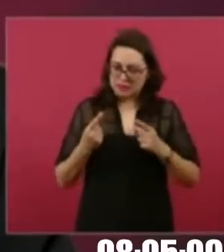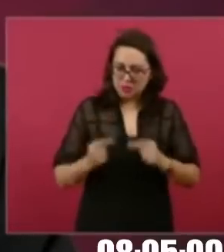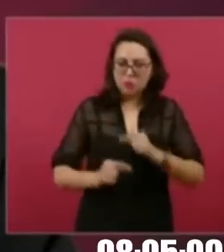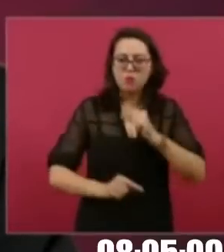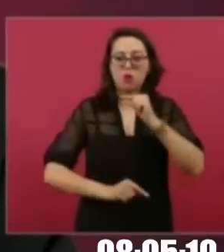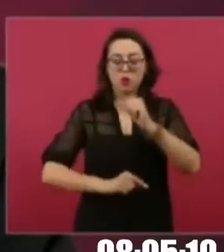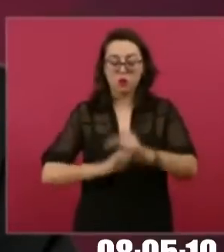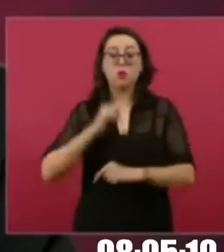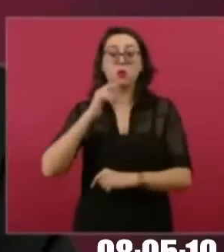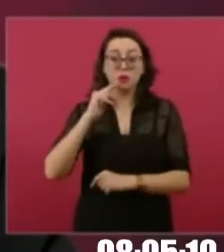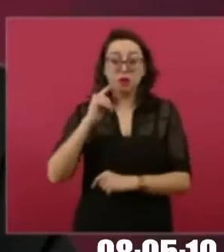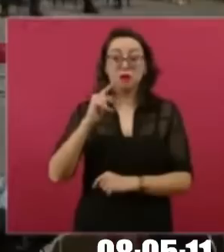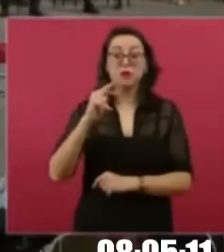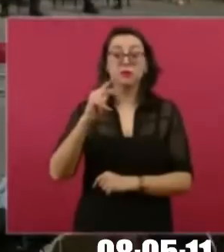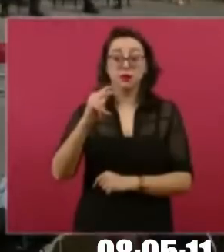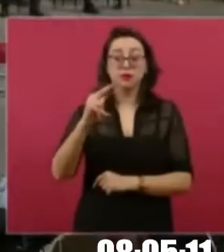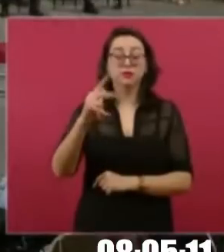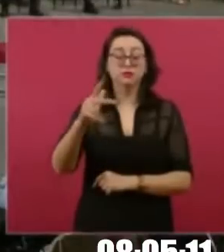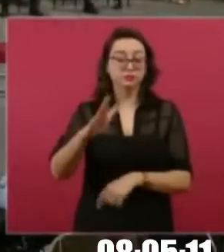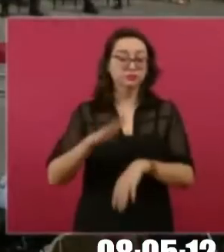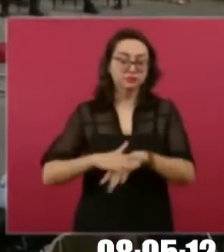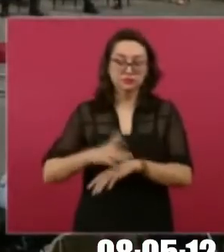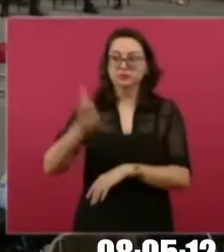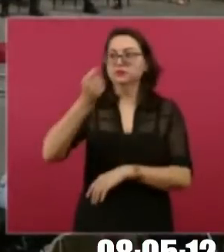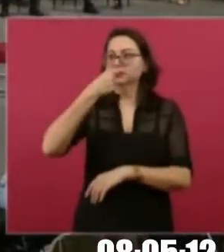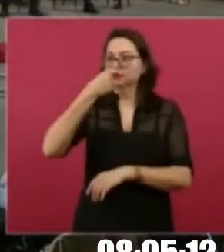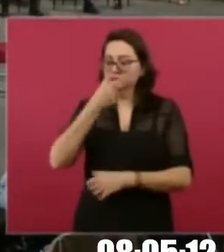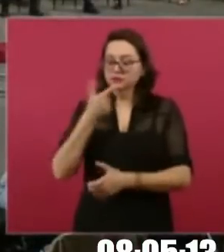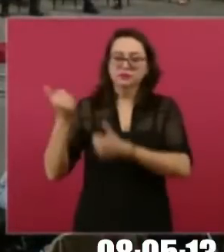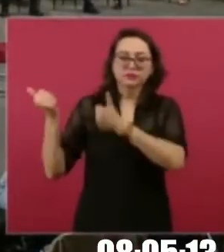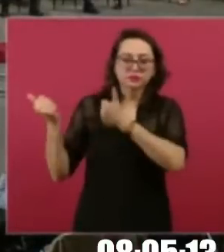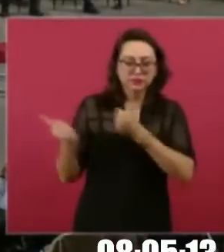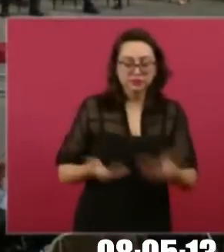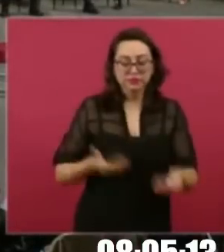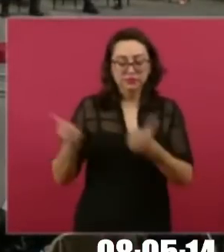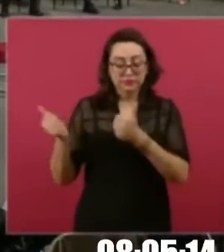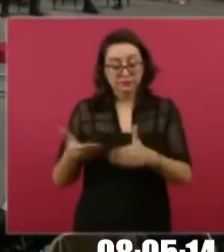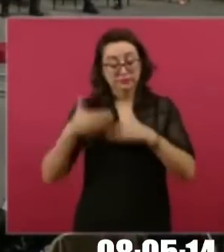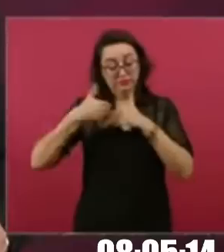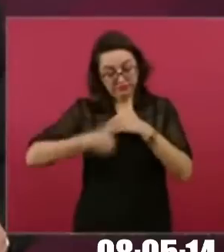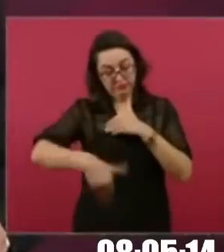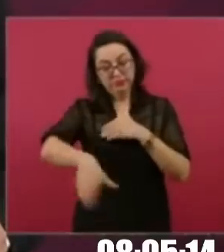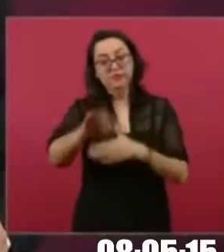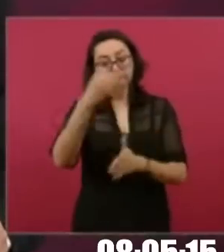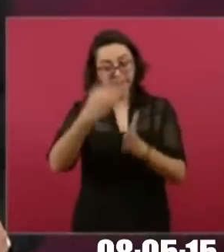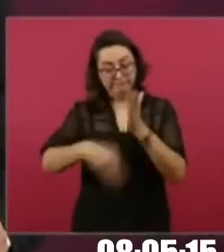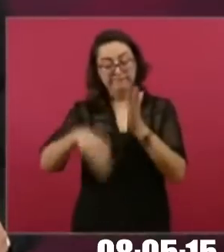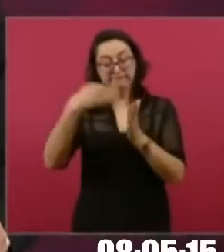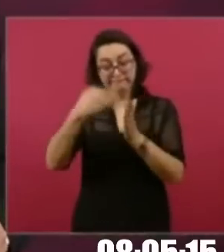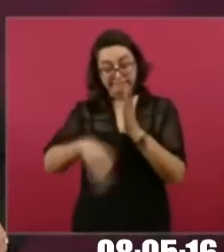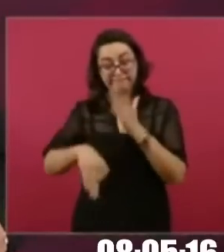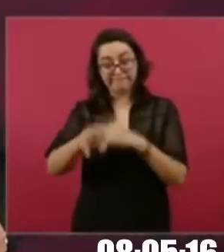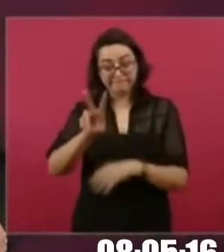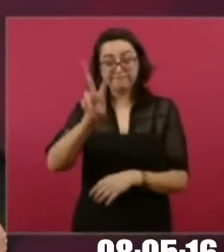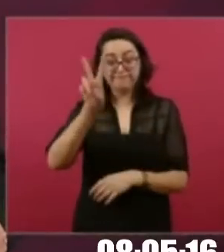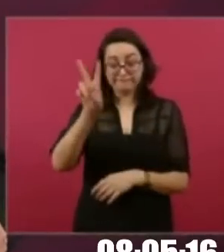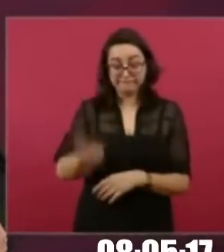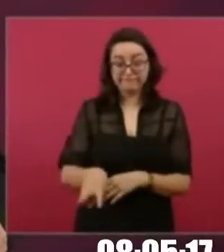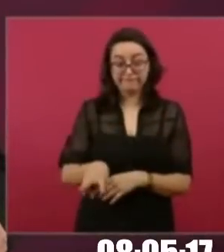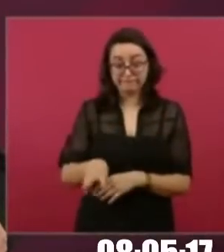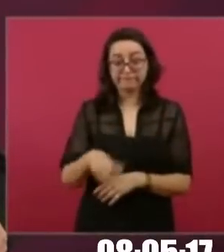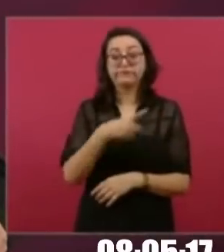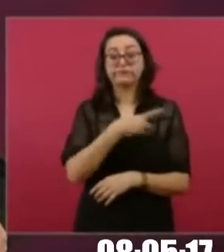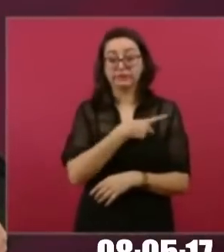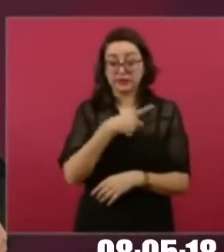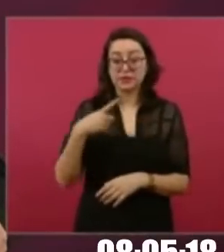del abasto de medicamentos en Baja California Sur aún nos queda mucho yo debo reconocer que todavía necesitamos mejorar